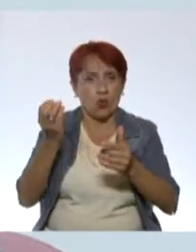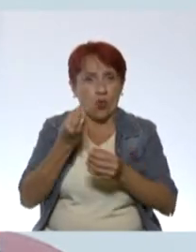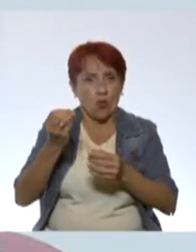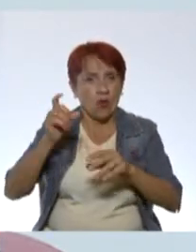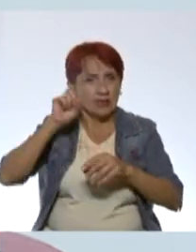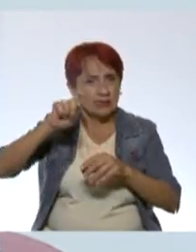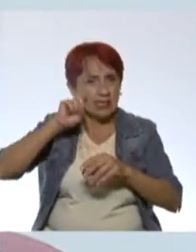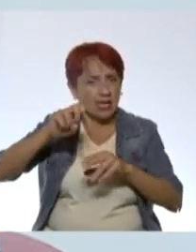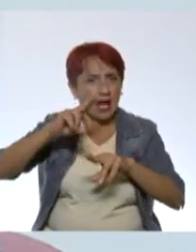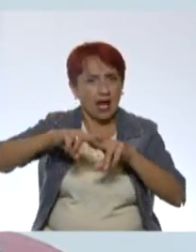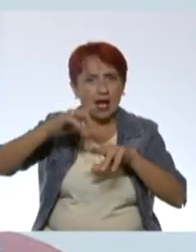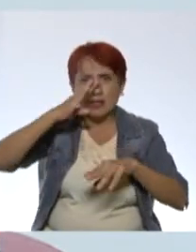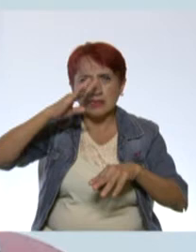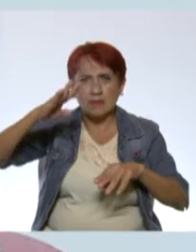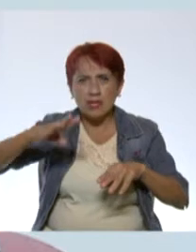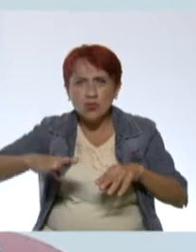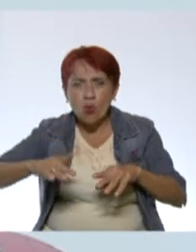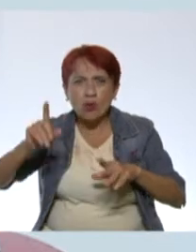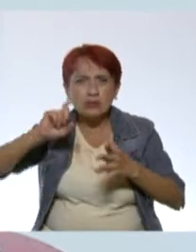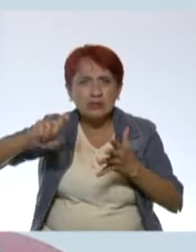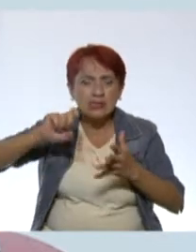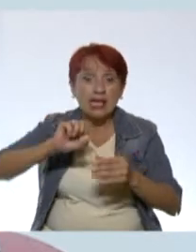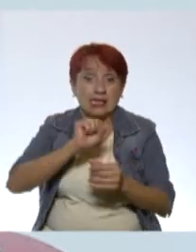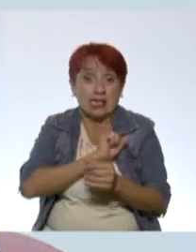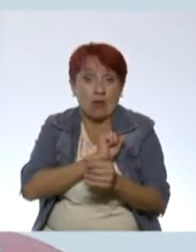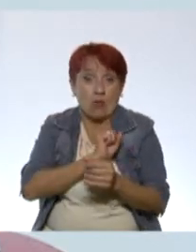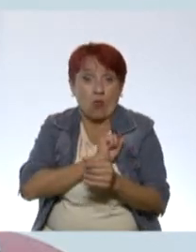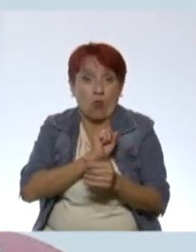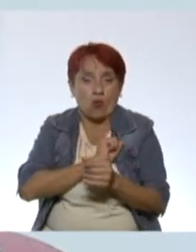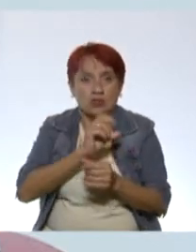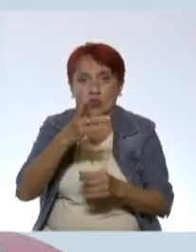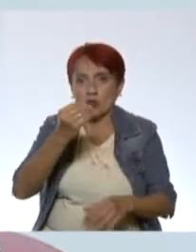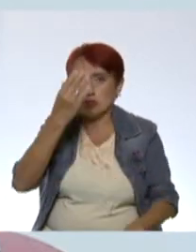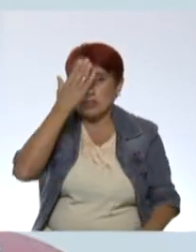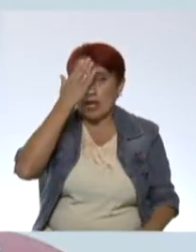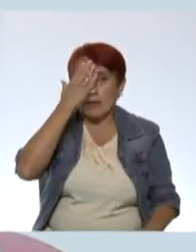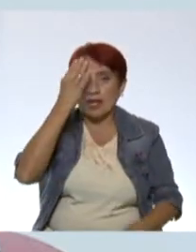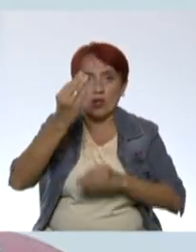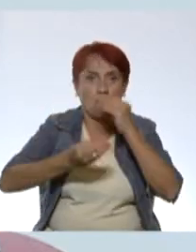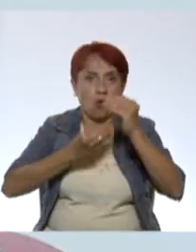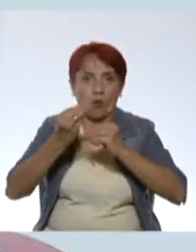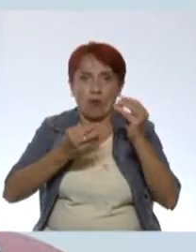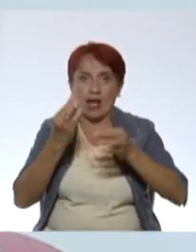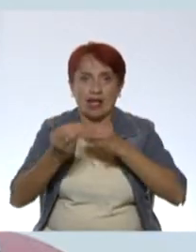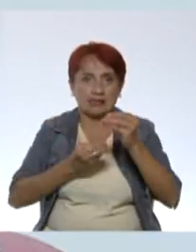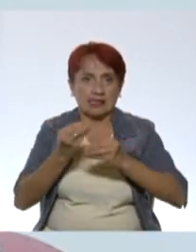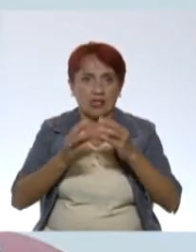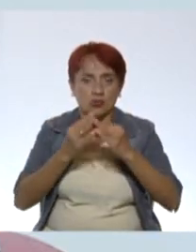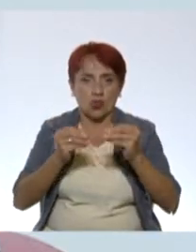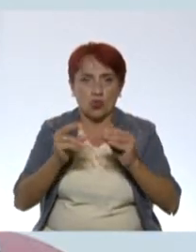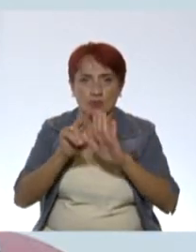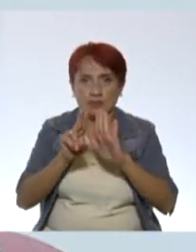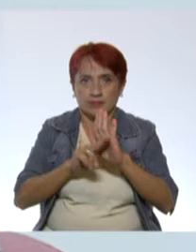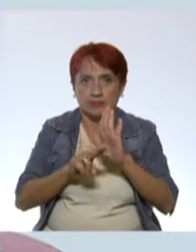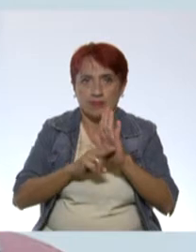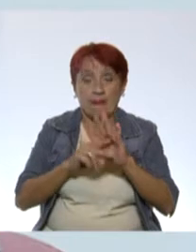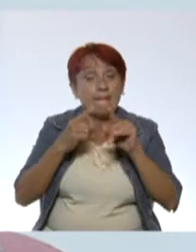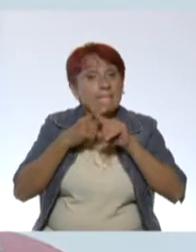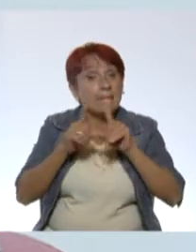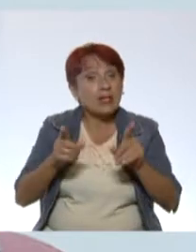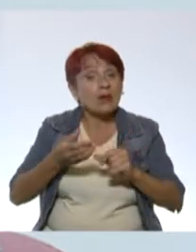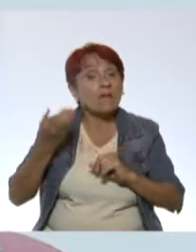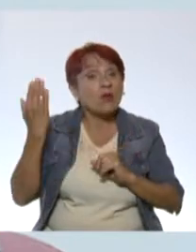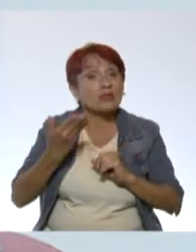que tuvimos, debido a algunos tabús, debido al temor de no saber cómo hacerlo o de no tener los conocimientos adecuados para